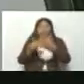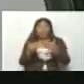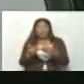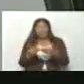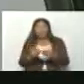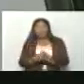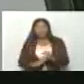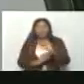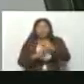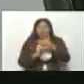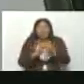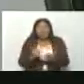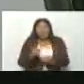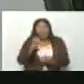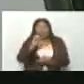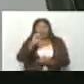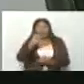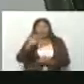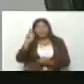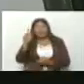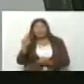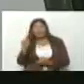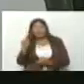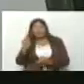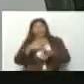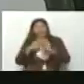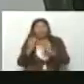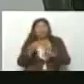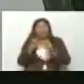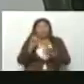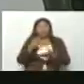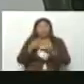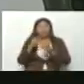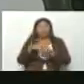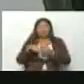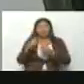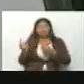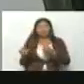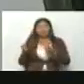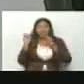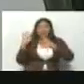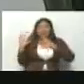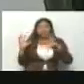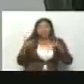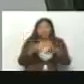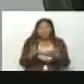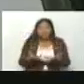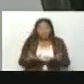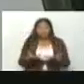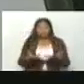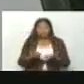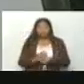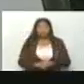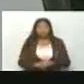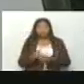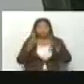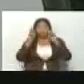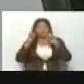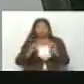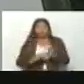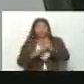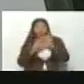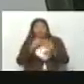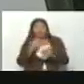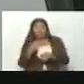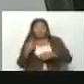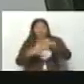debe de intervenir la OIT porque hay un despido masivo. Esos son patrañas y utilizan, hay supuestos dirigentes que